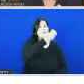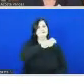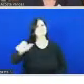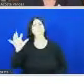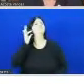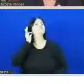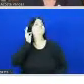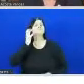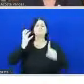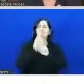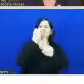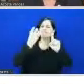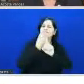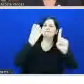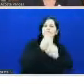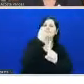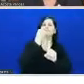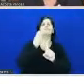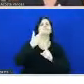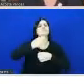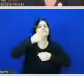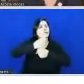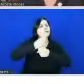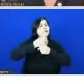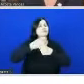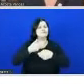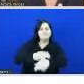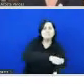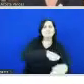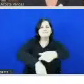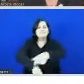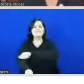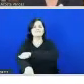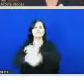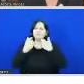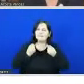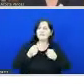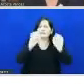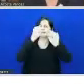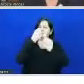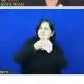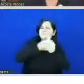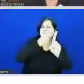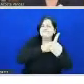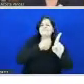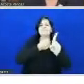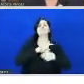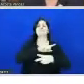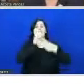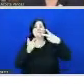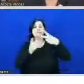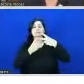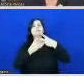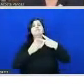nuestro trabajo. Creo que el segundo aspecto es que